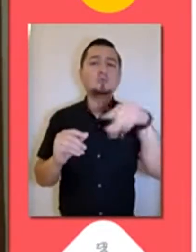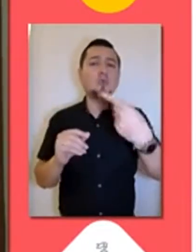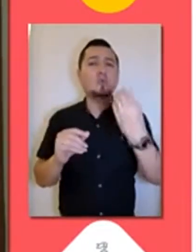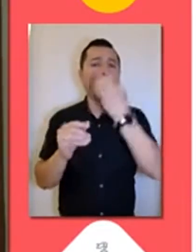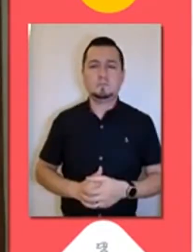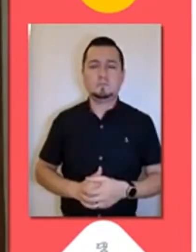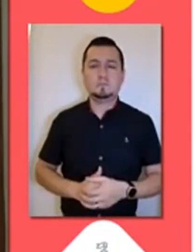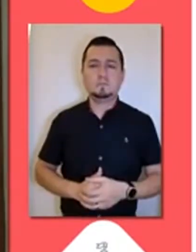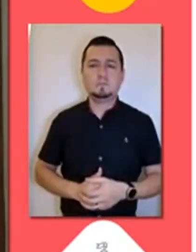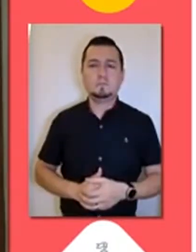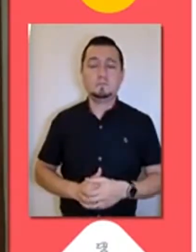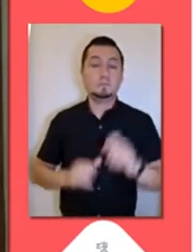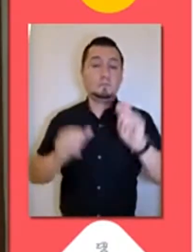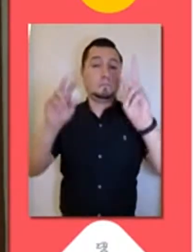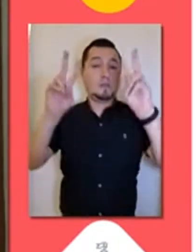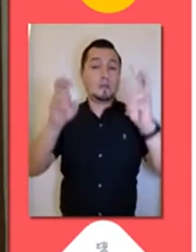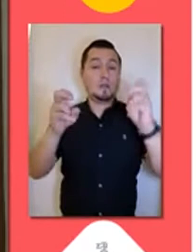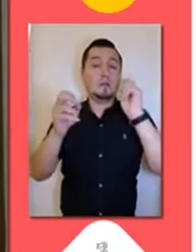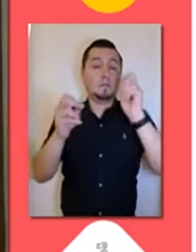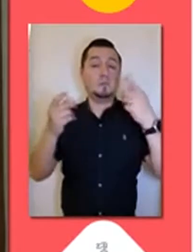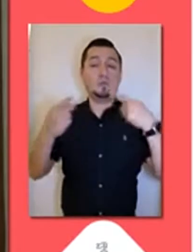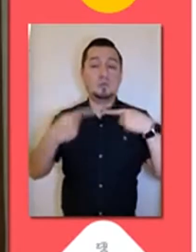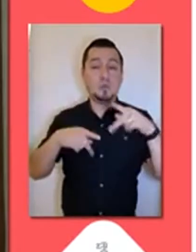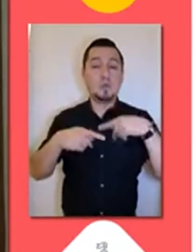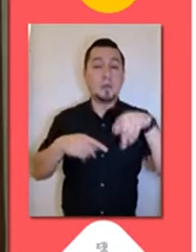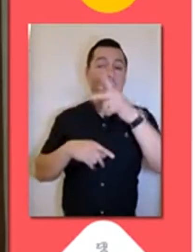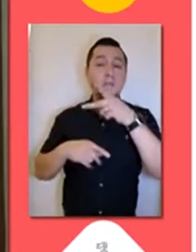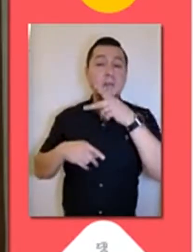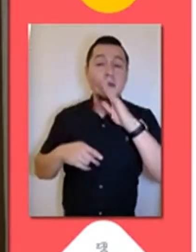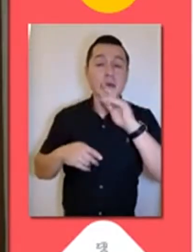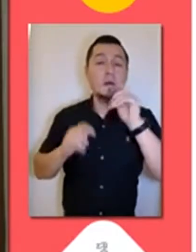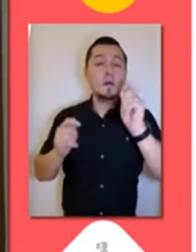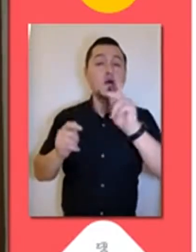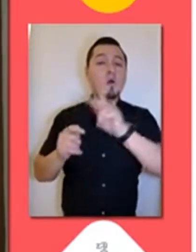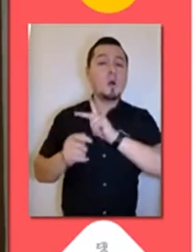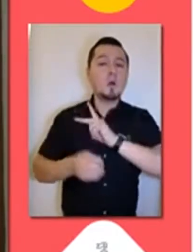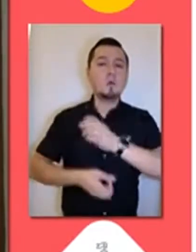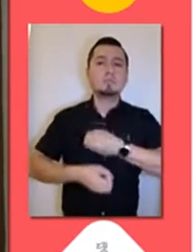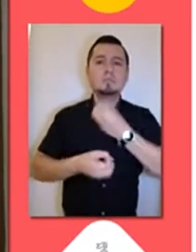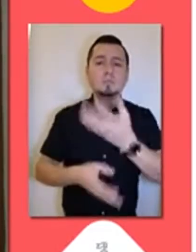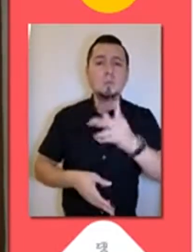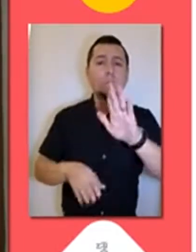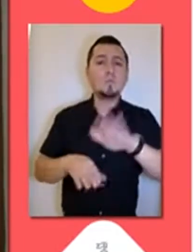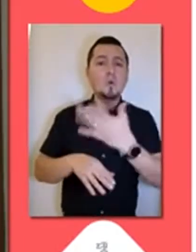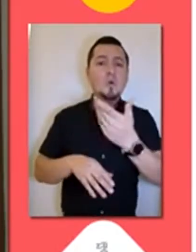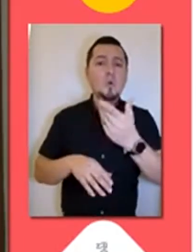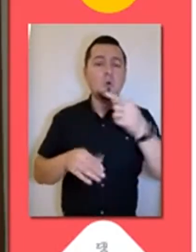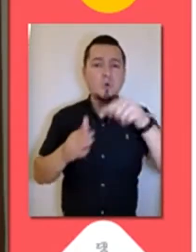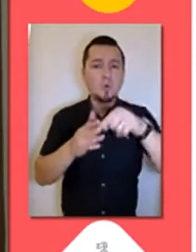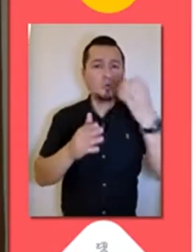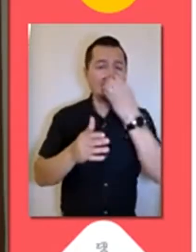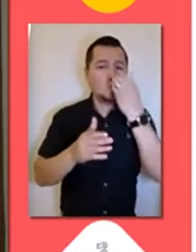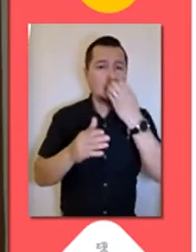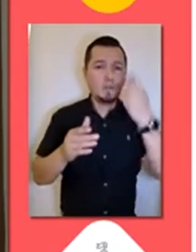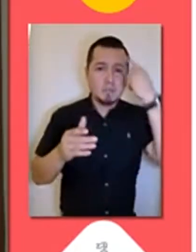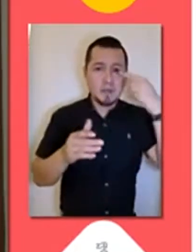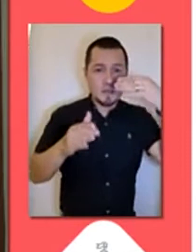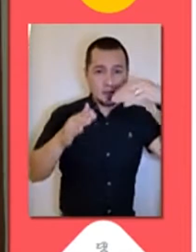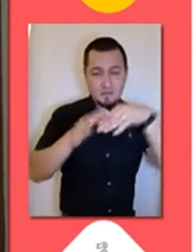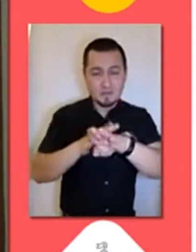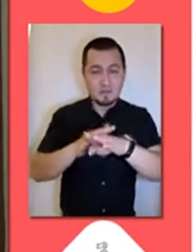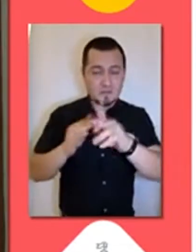una asesoría. En el tema de los de las padres de familia que han manifestado su interés por incursionar del